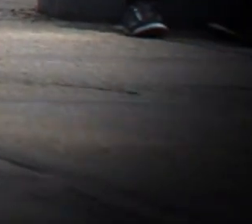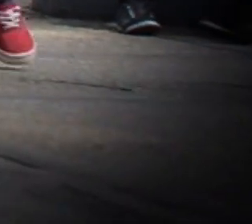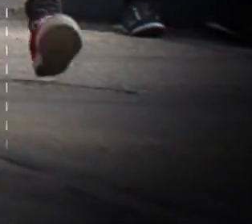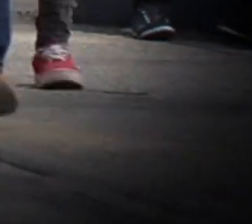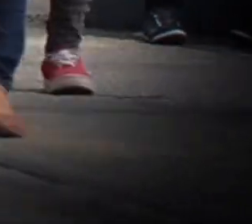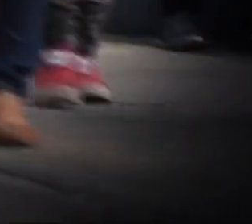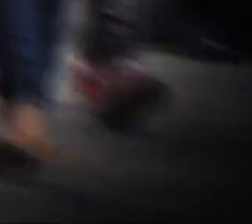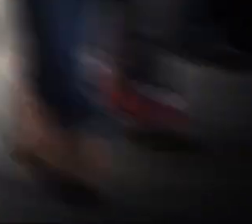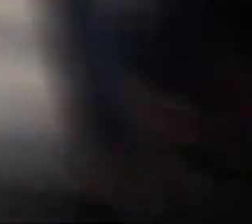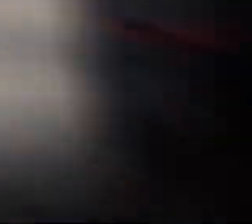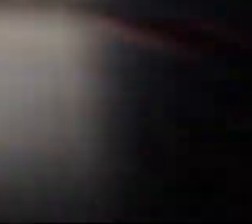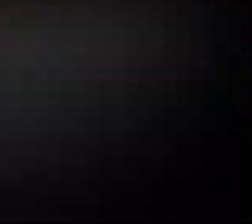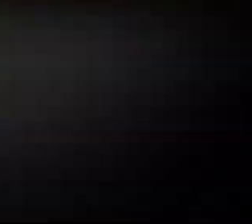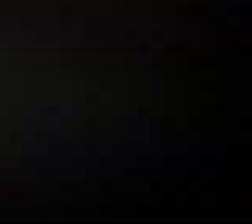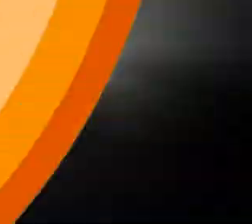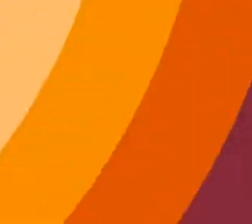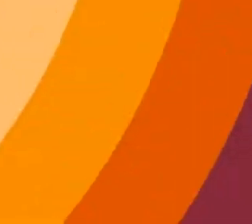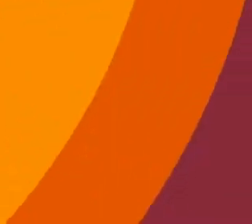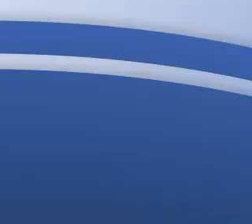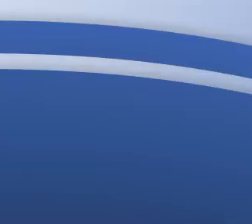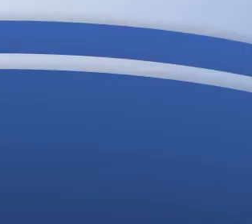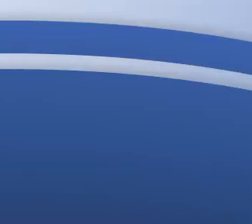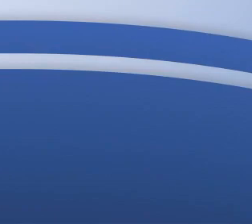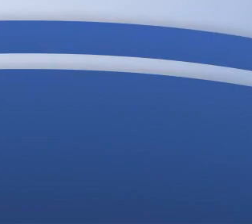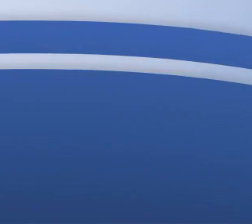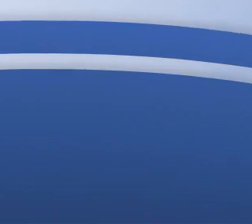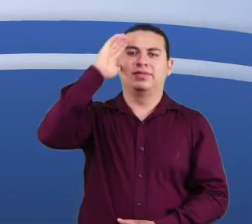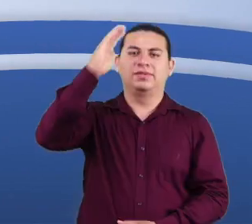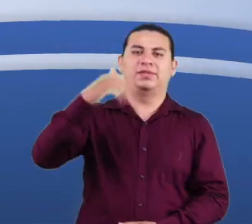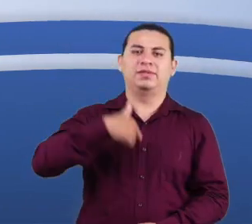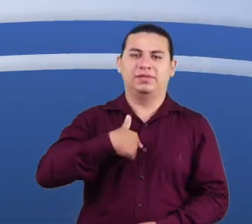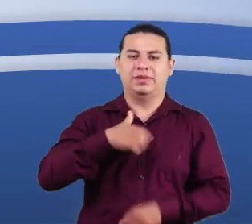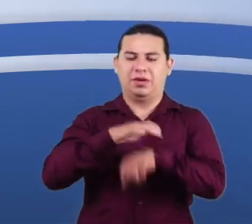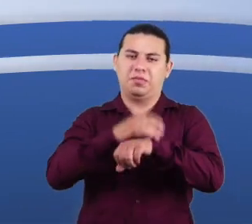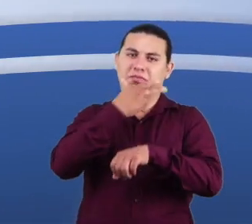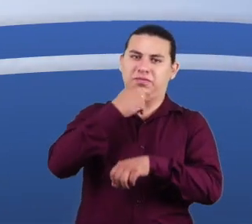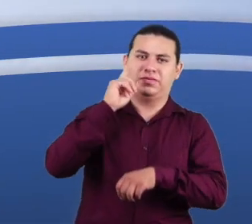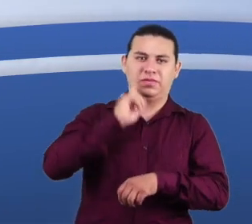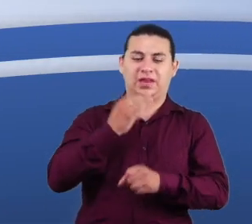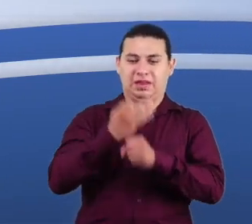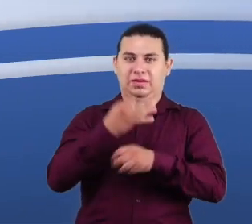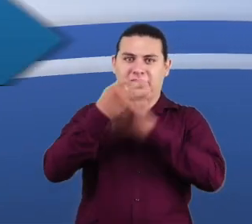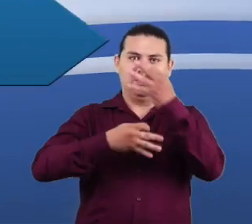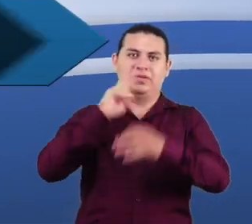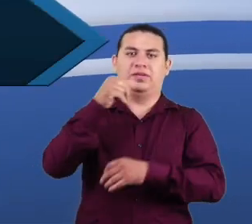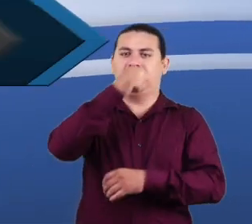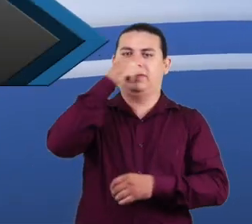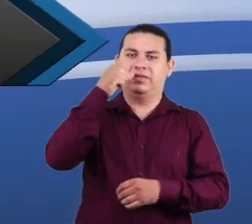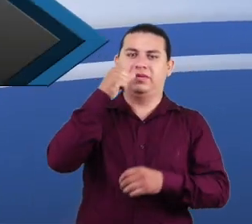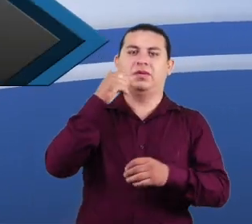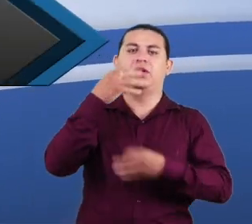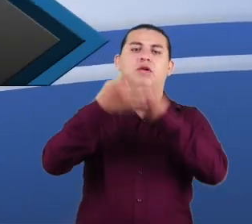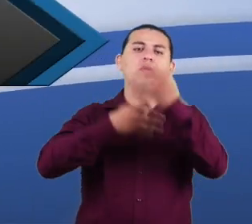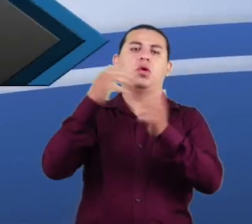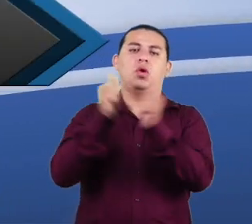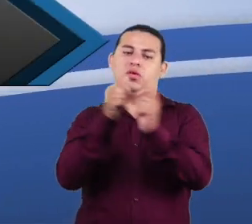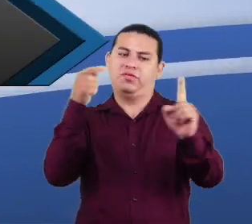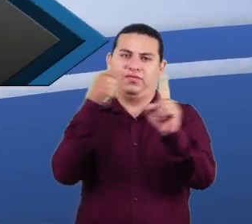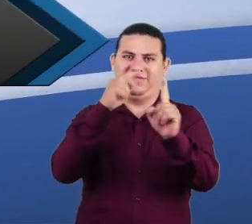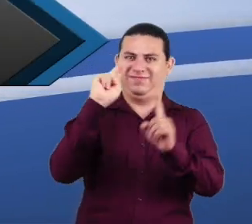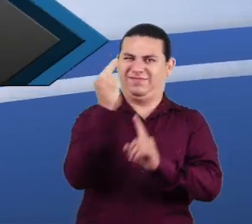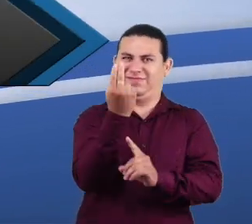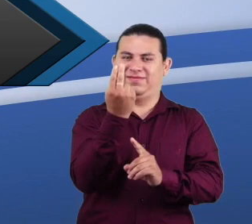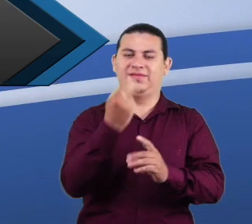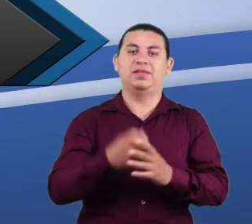NotiWapo, con enfoque universitario. Hola de nuevo, amigas y amigos. Esto es NotiWapo, un noticiero con enfoque